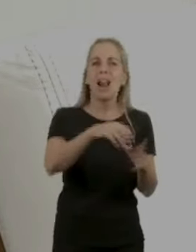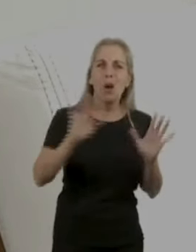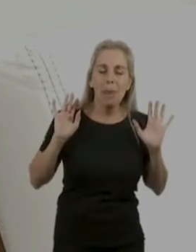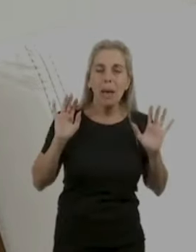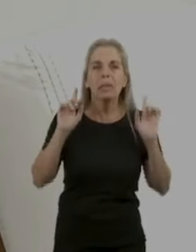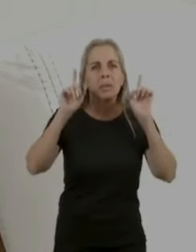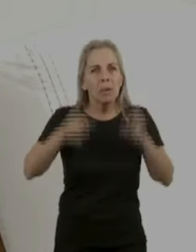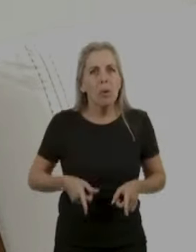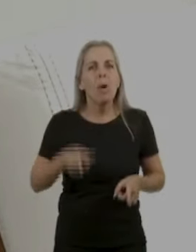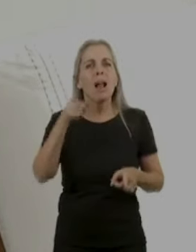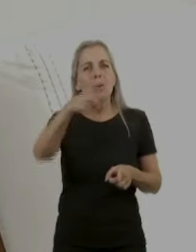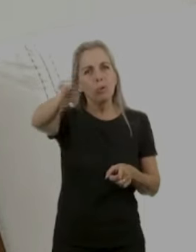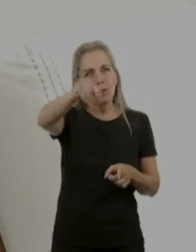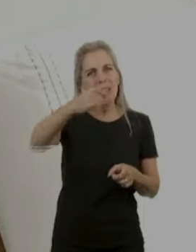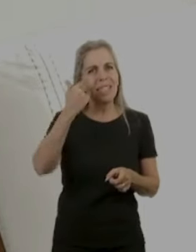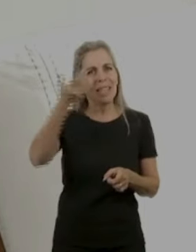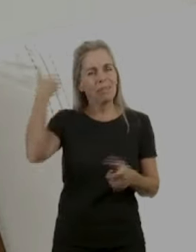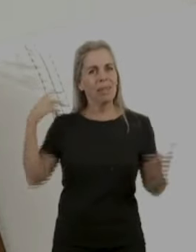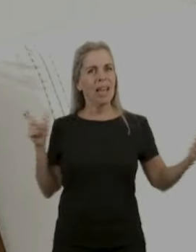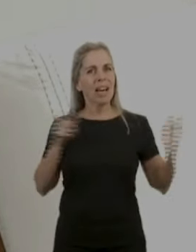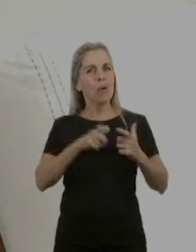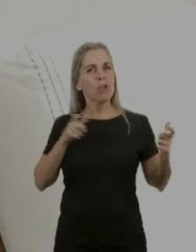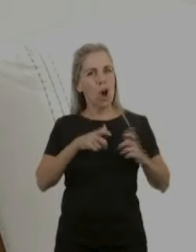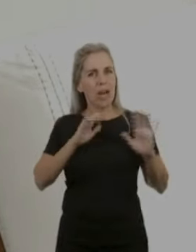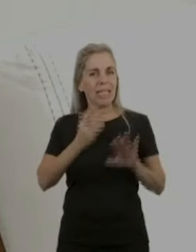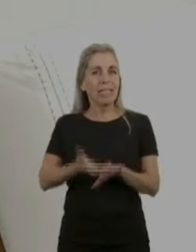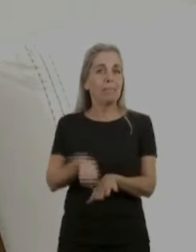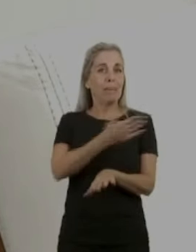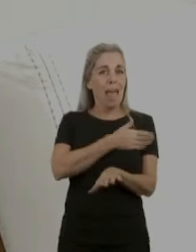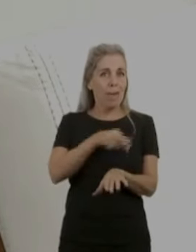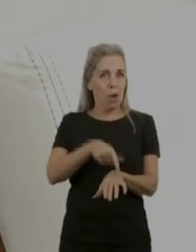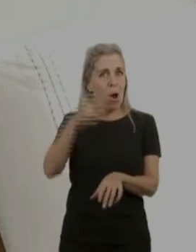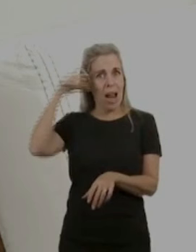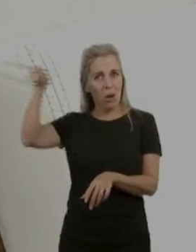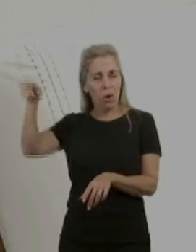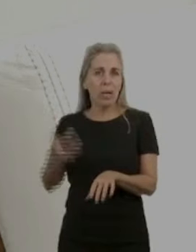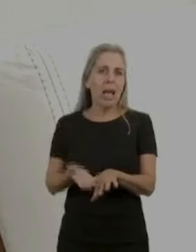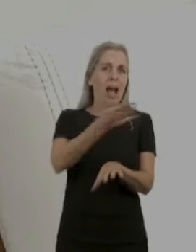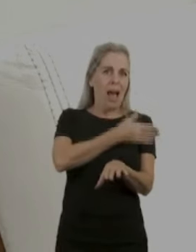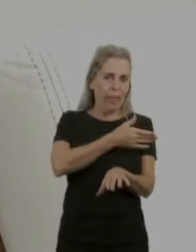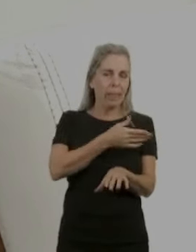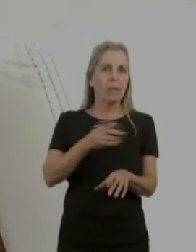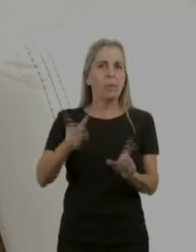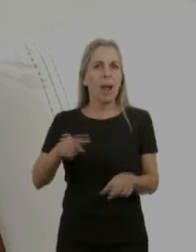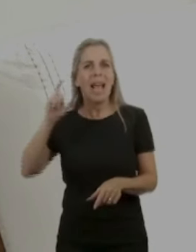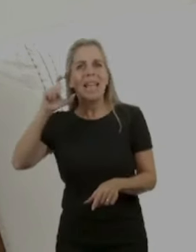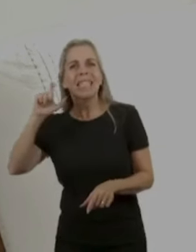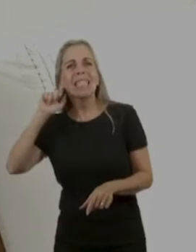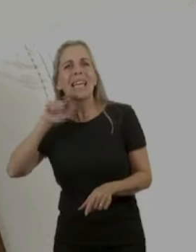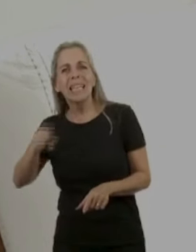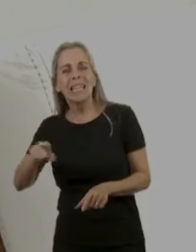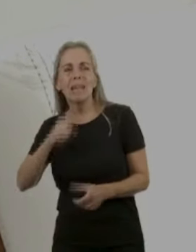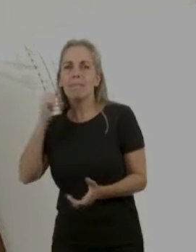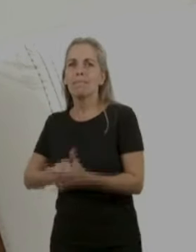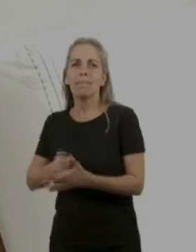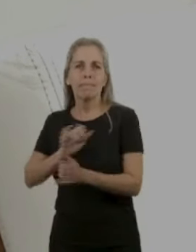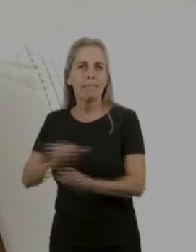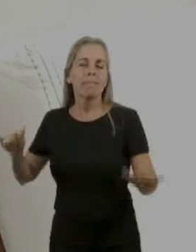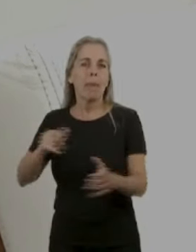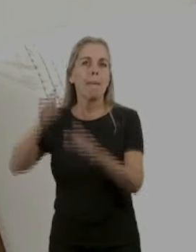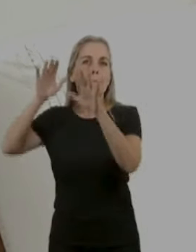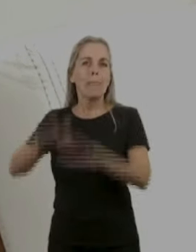mantuvieron antes del envío de la ley bases al congreso eh la cgt declaró el paro